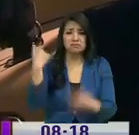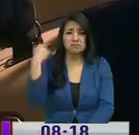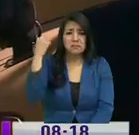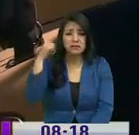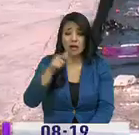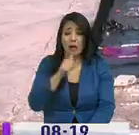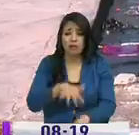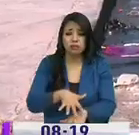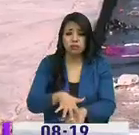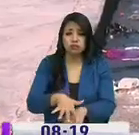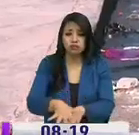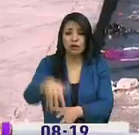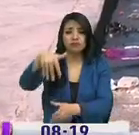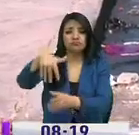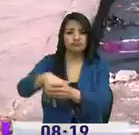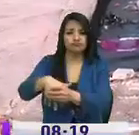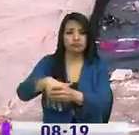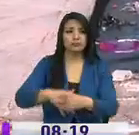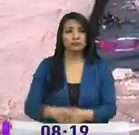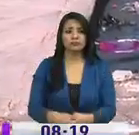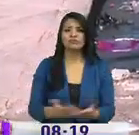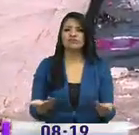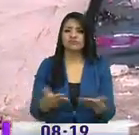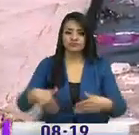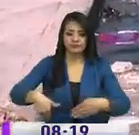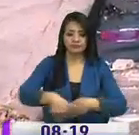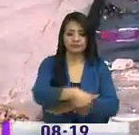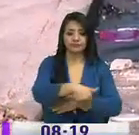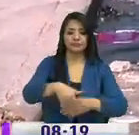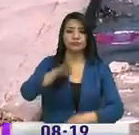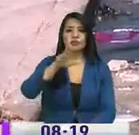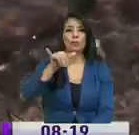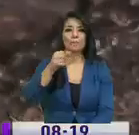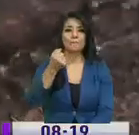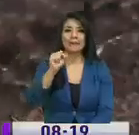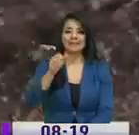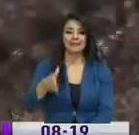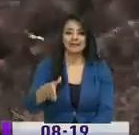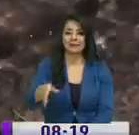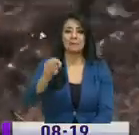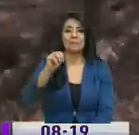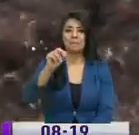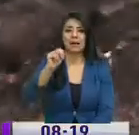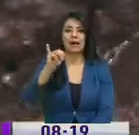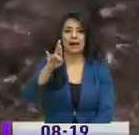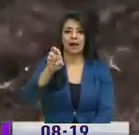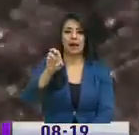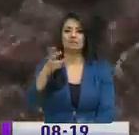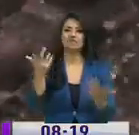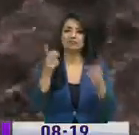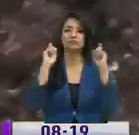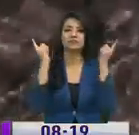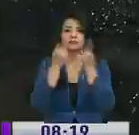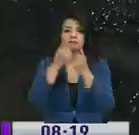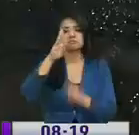la alcantarilla? La fuga de agua está ubicada entre las calles Tomás Guerra y Manglar Alto, en el sector de San Bartolo, al sur de Quito.